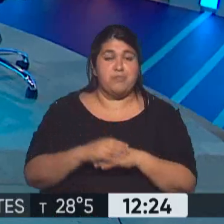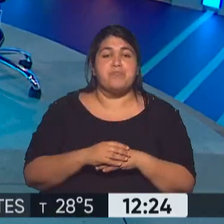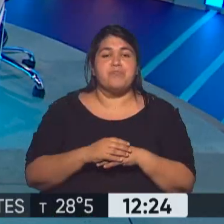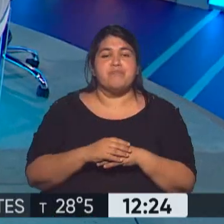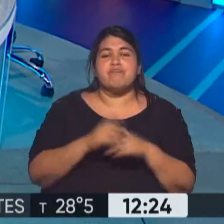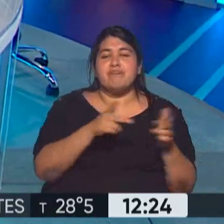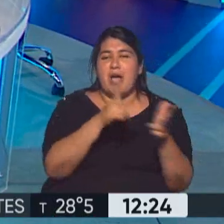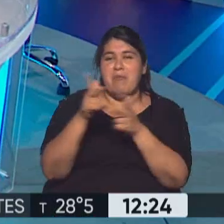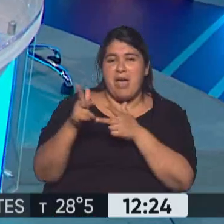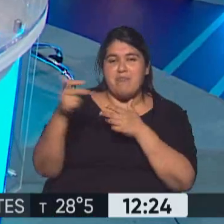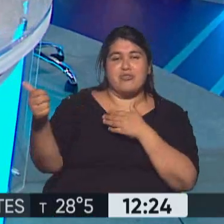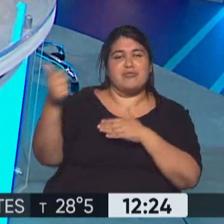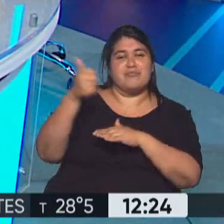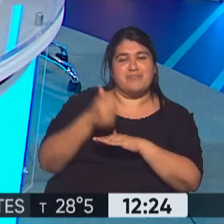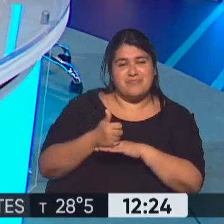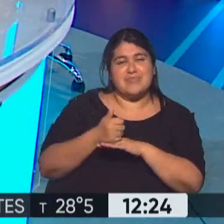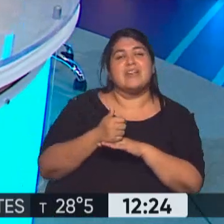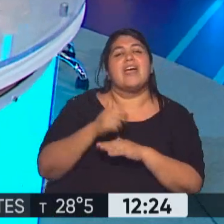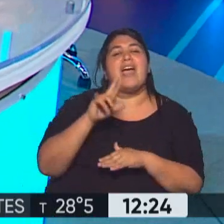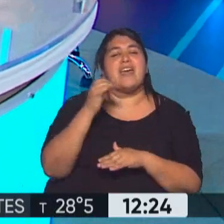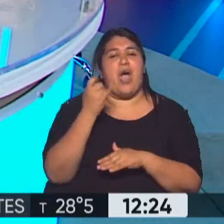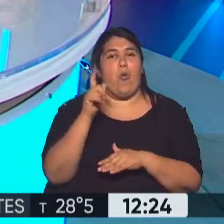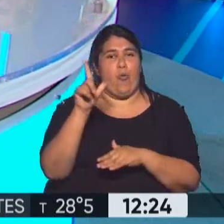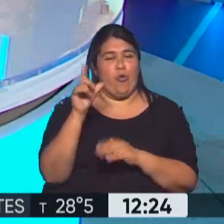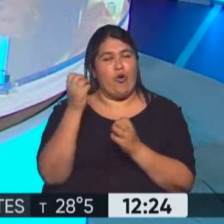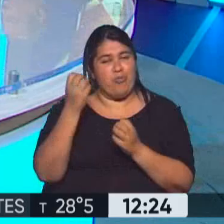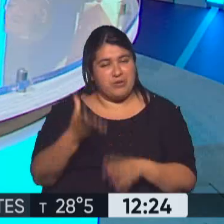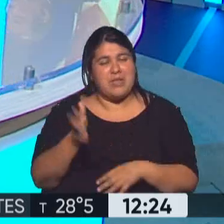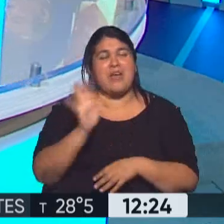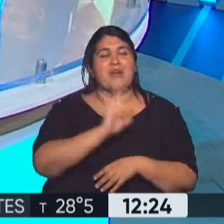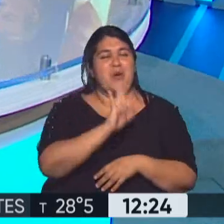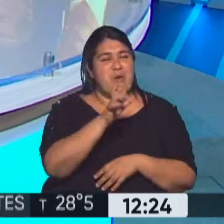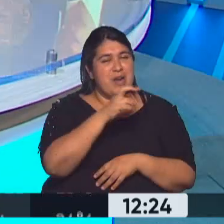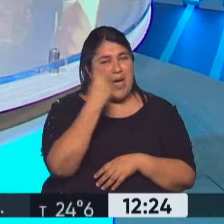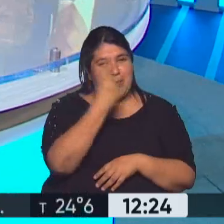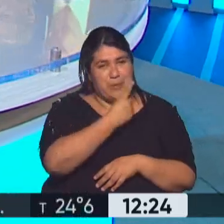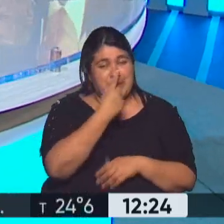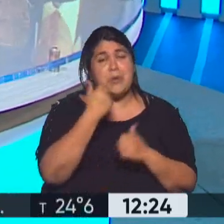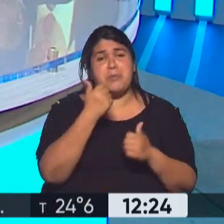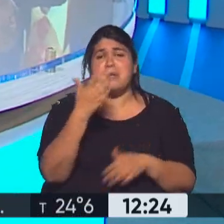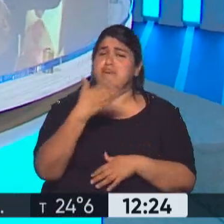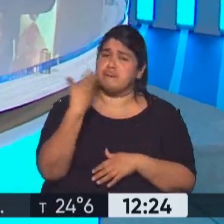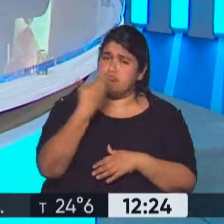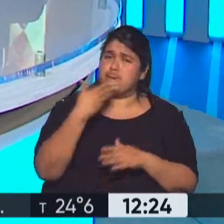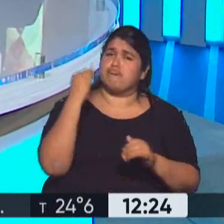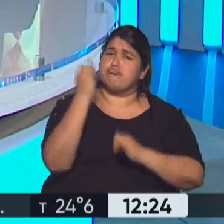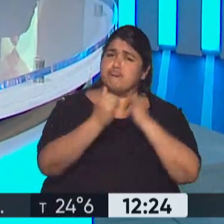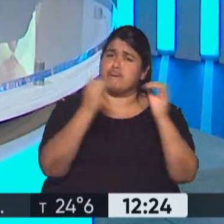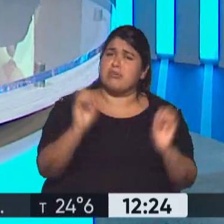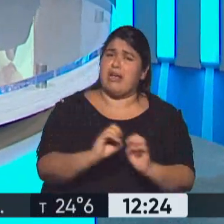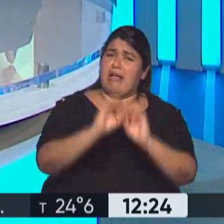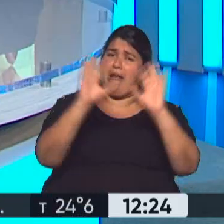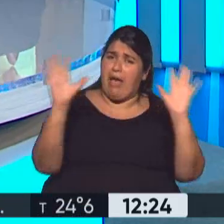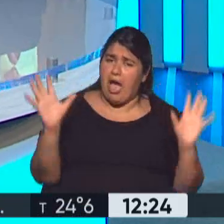de todo esto y un poco más, estamos con Raúl de la Torre. ¿Cómo estás, Raúl? ¿Qué tal? ¿Cómo te va, Vero? Sí, un discurso muy completo, con